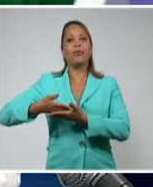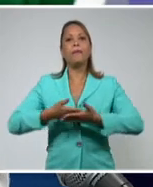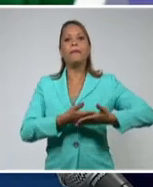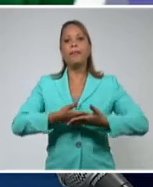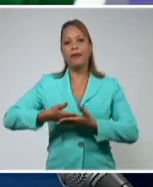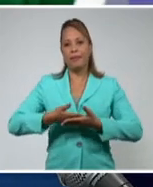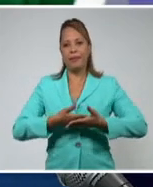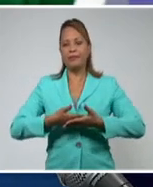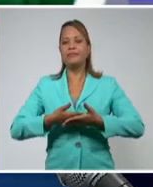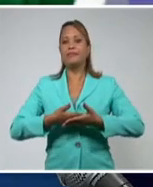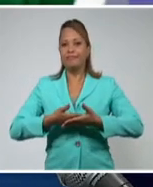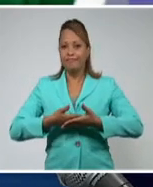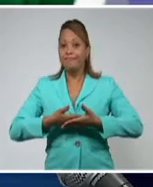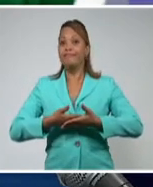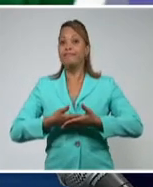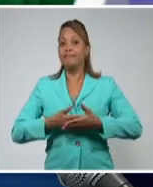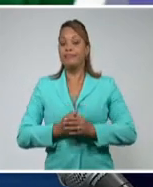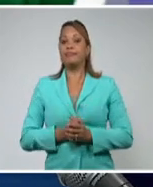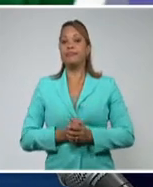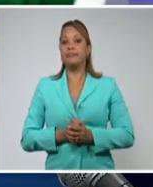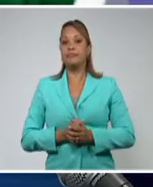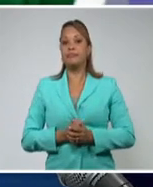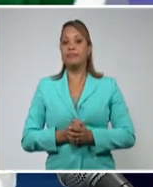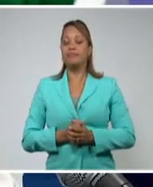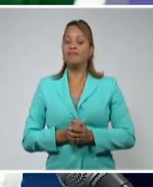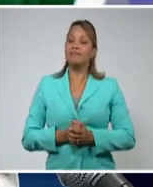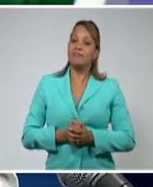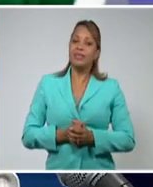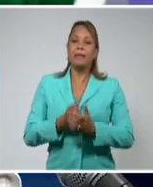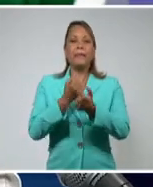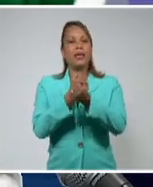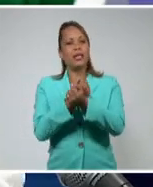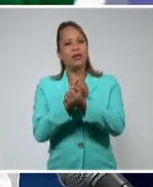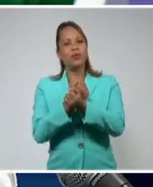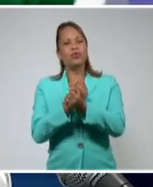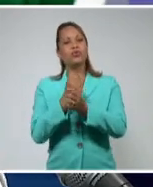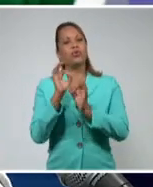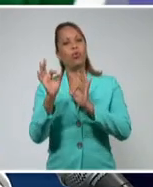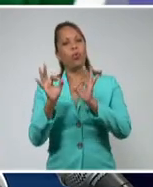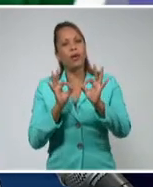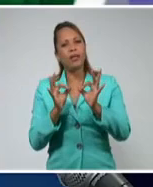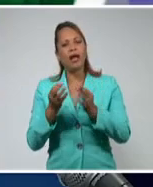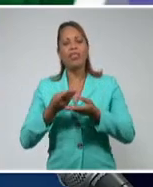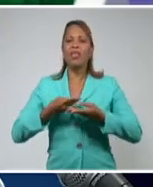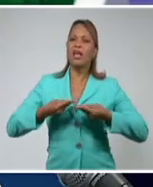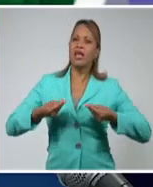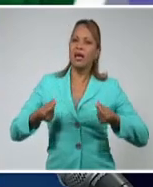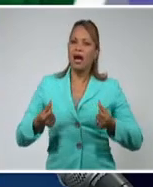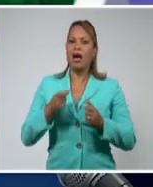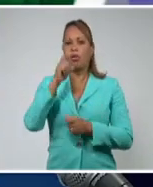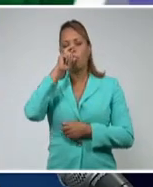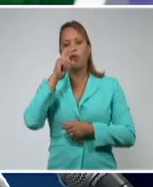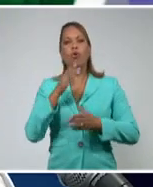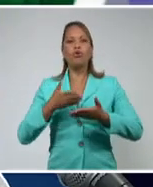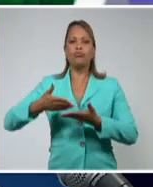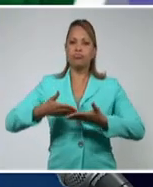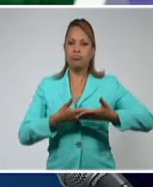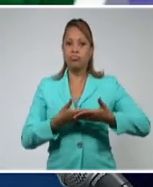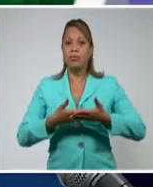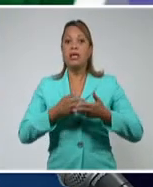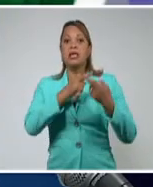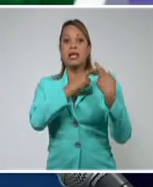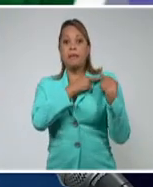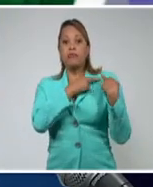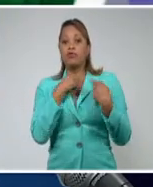lactante con lo frágil que es un lactante con lo delicado que es con lo responsable que